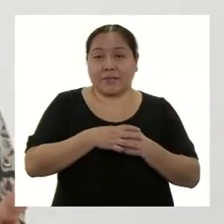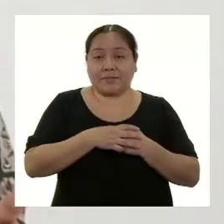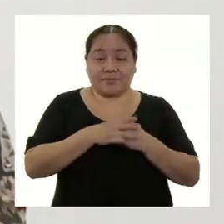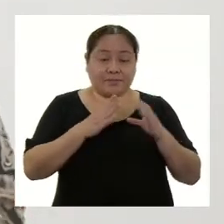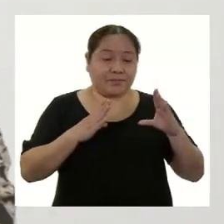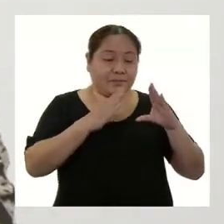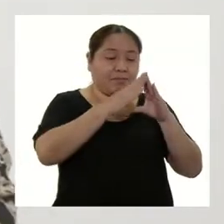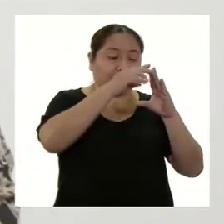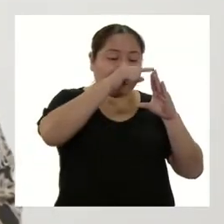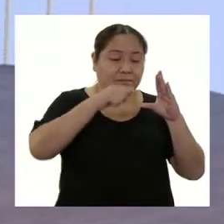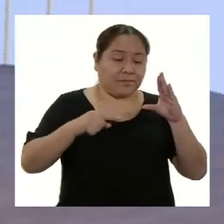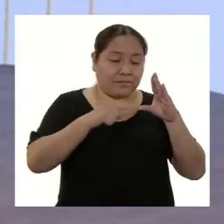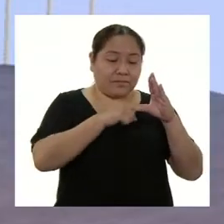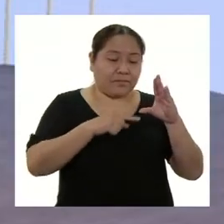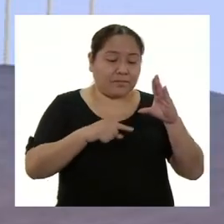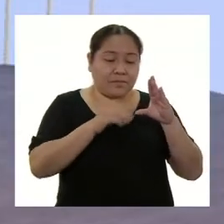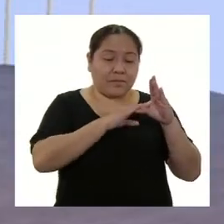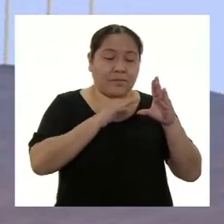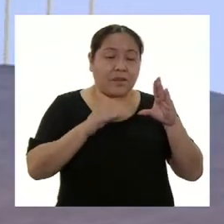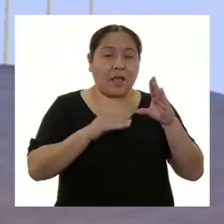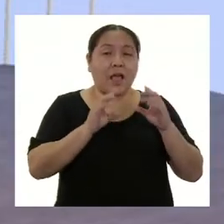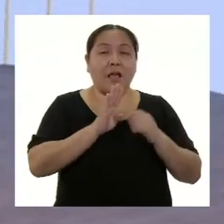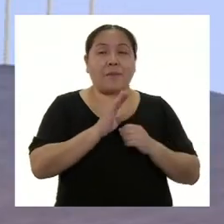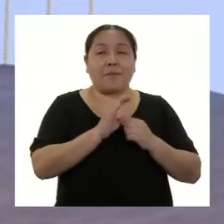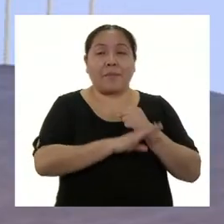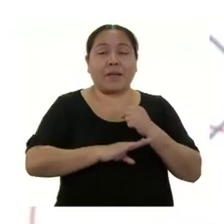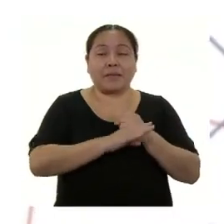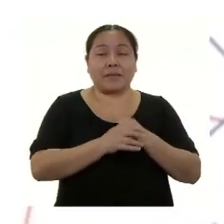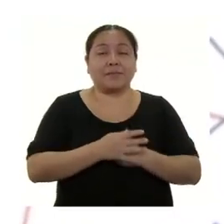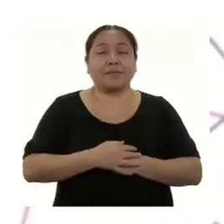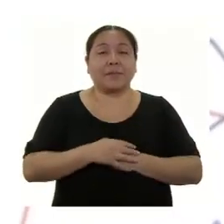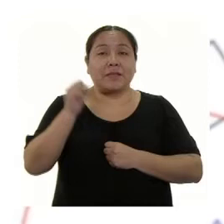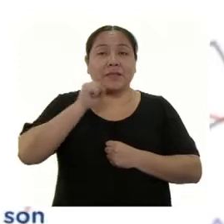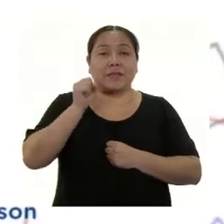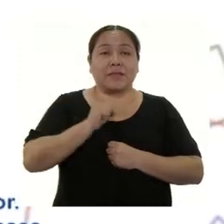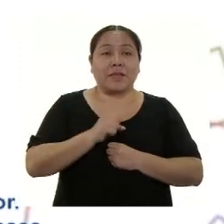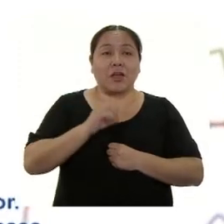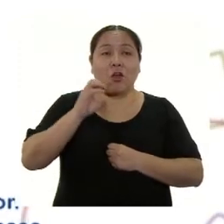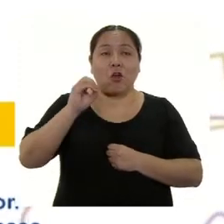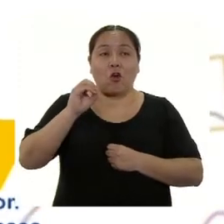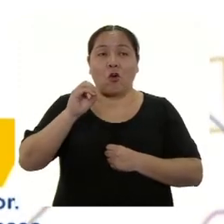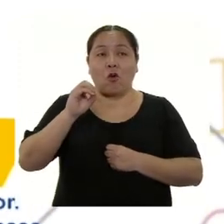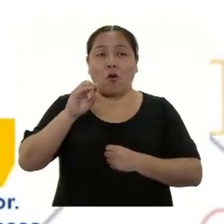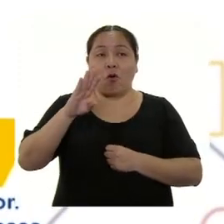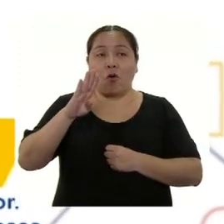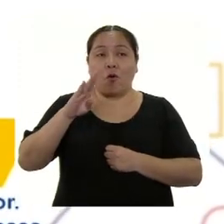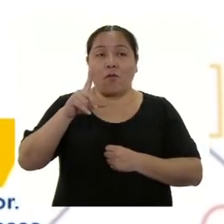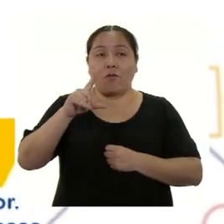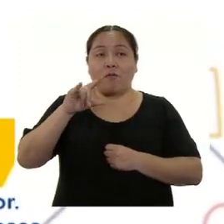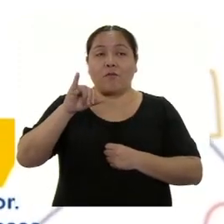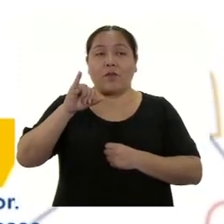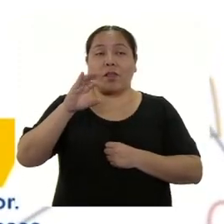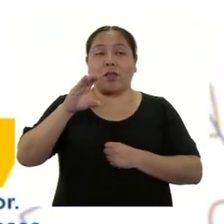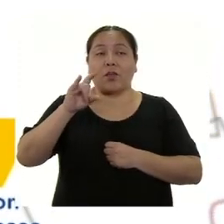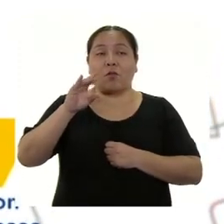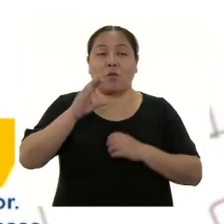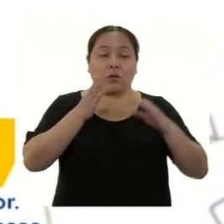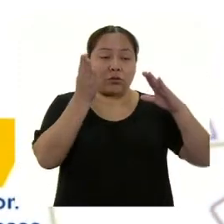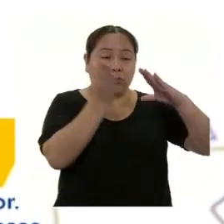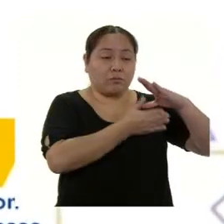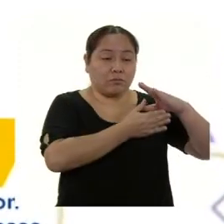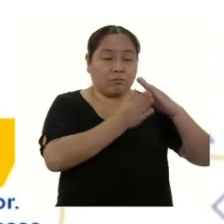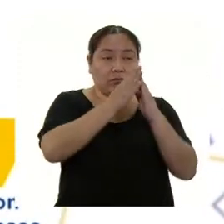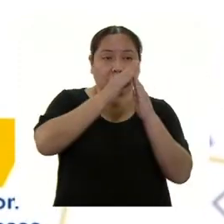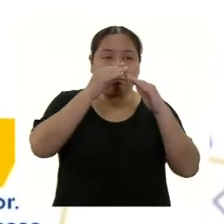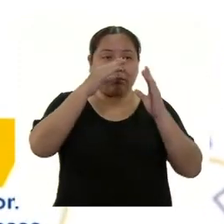al plano de su base. Ah, claro, ya me acordé. Serán oblicuos si sus aristas laterales no son perpendiculares